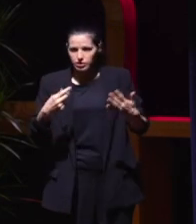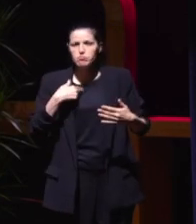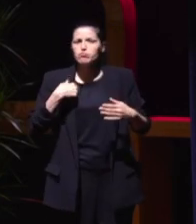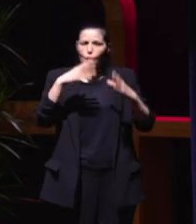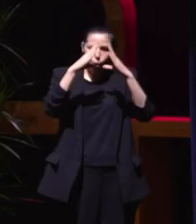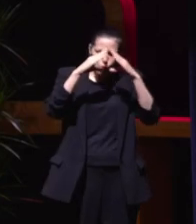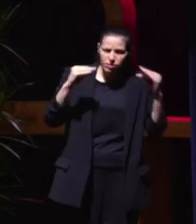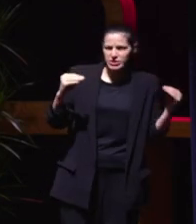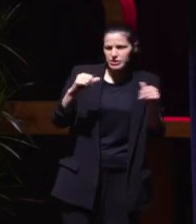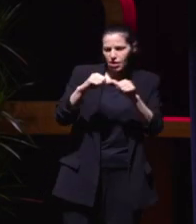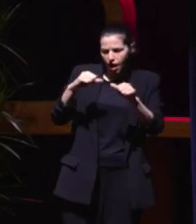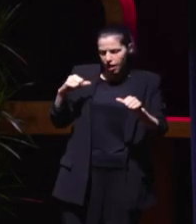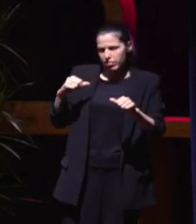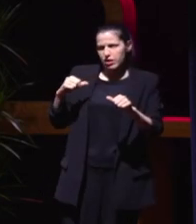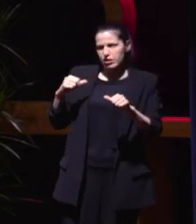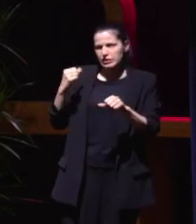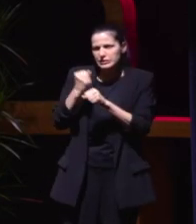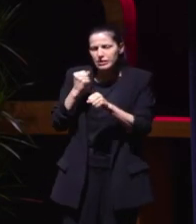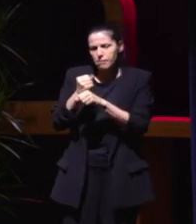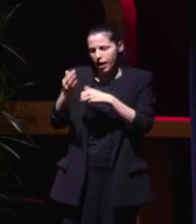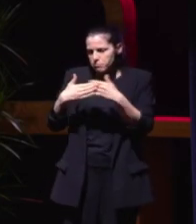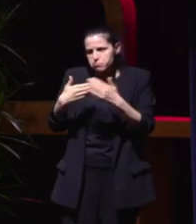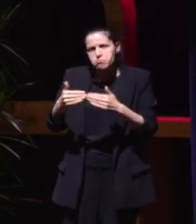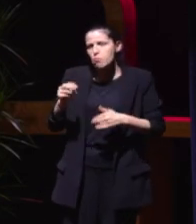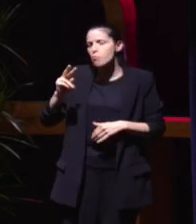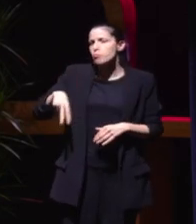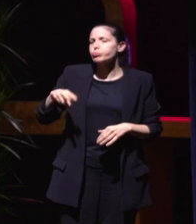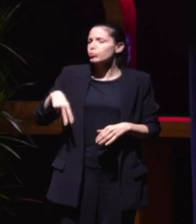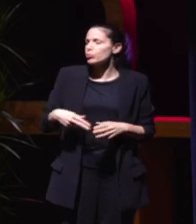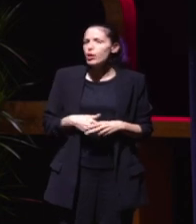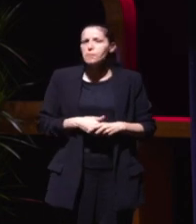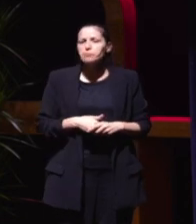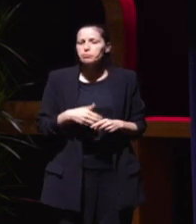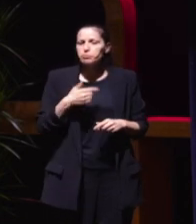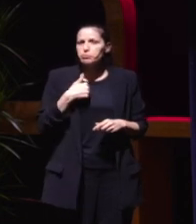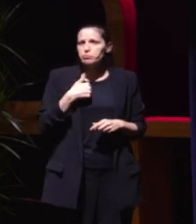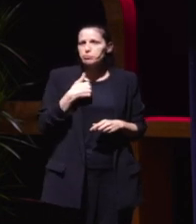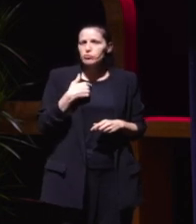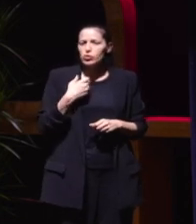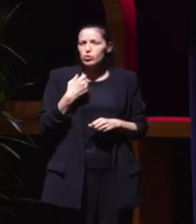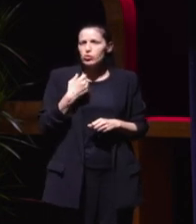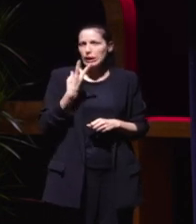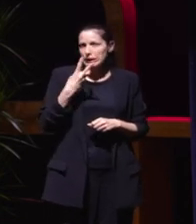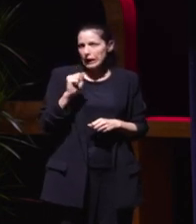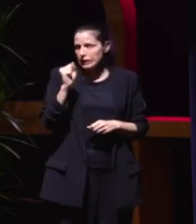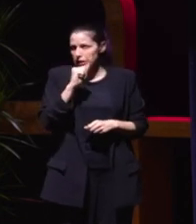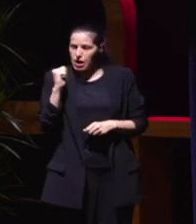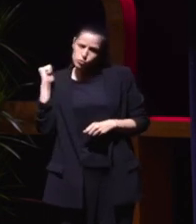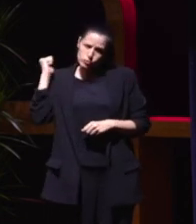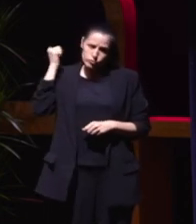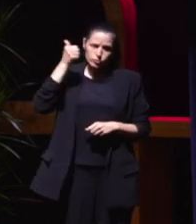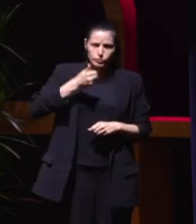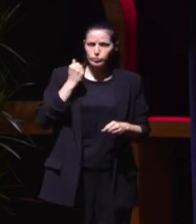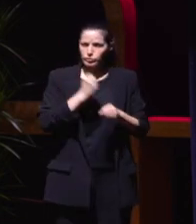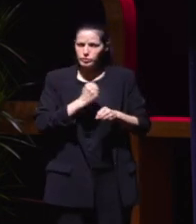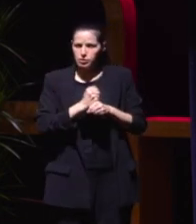he trabajado con las manos y he trabajado durante 30 años que justamente se cumplen años ahora 30 años en